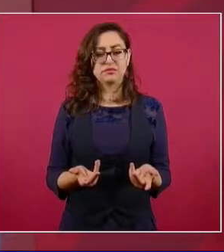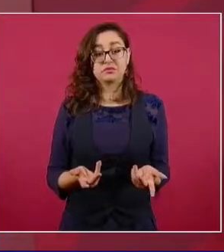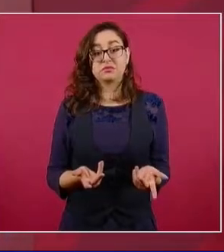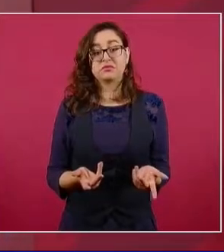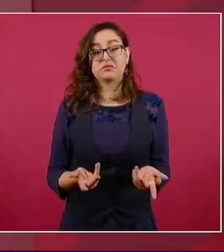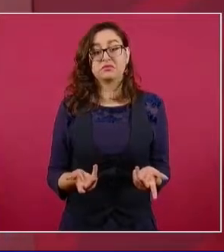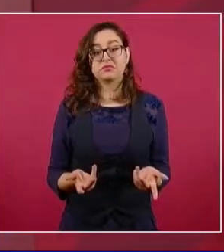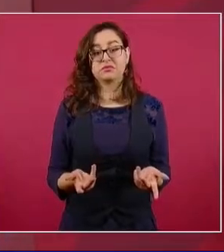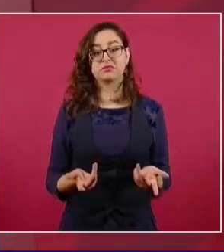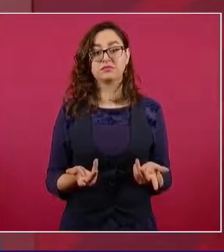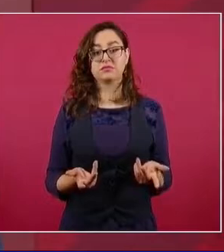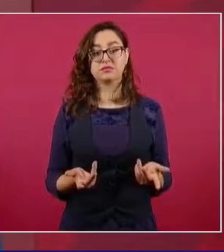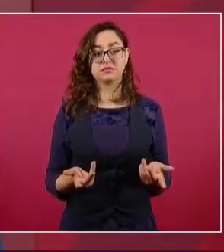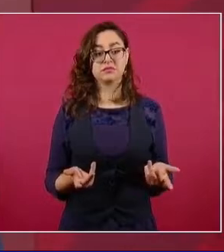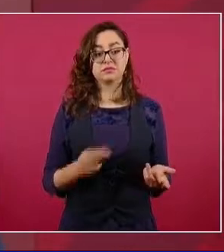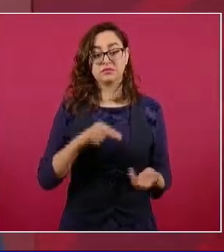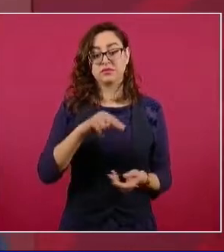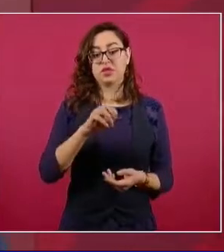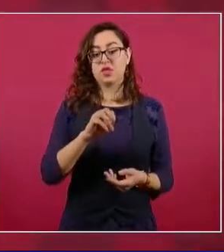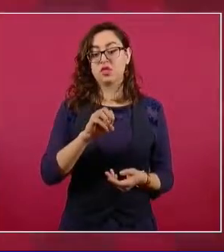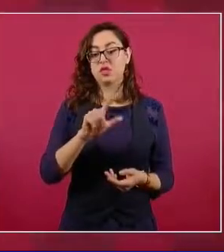pseudoteóricos del neoliberalismo